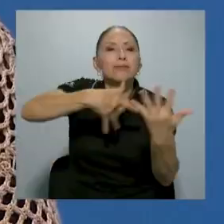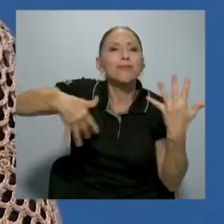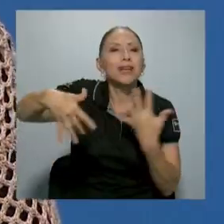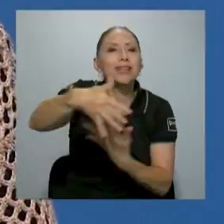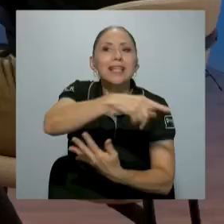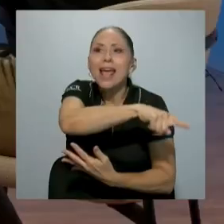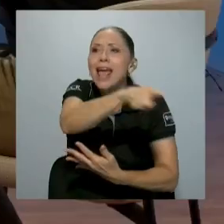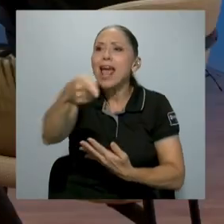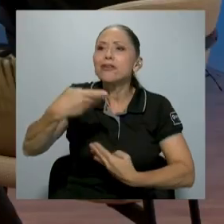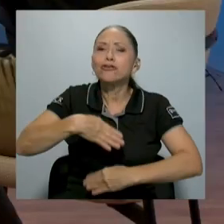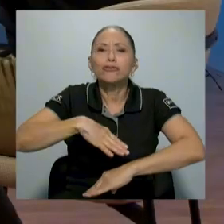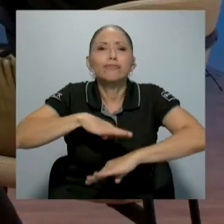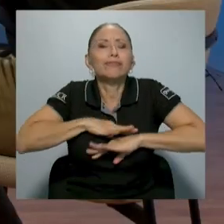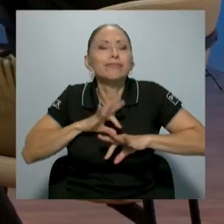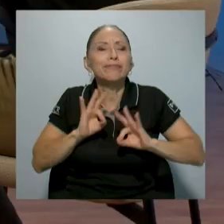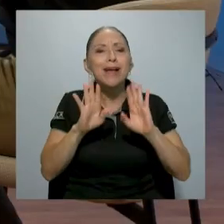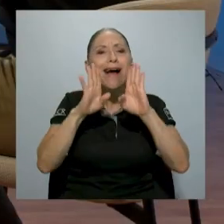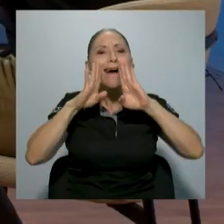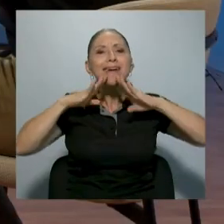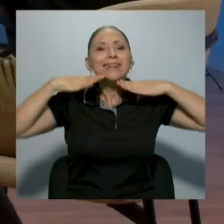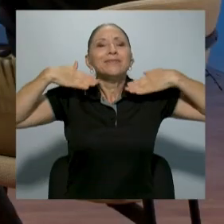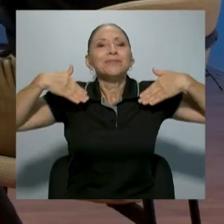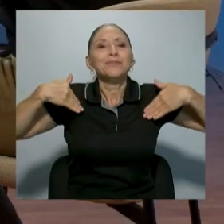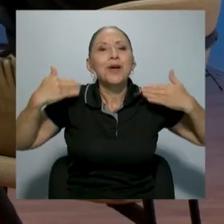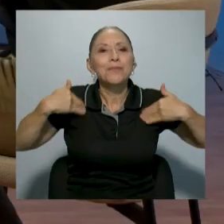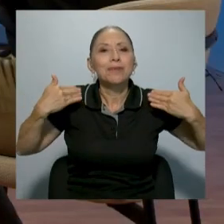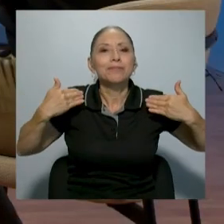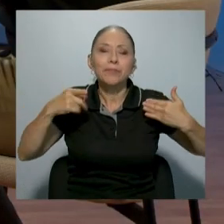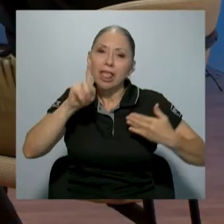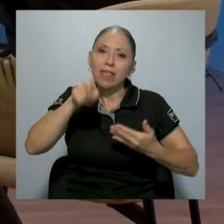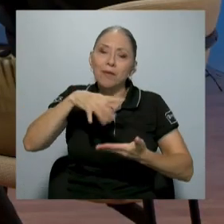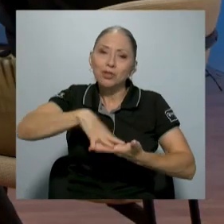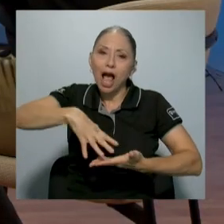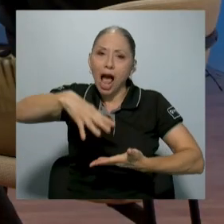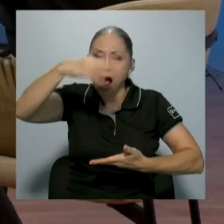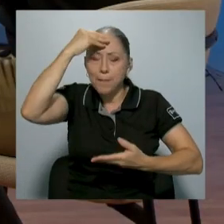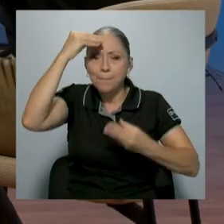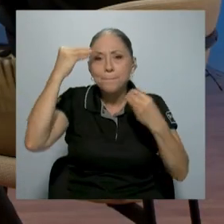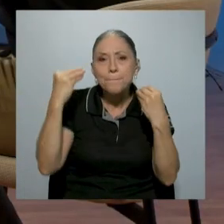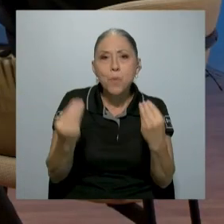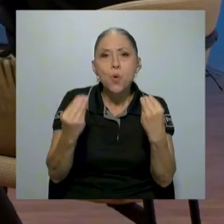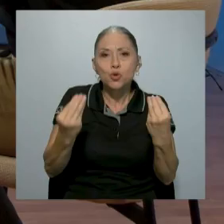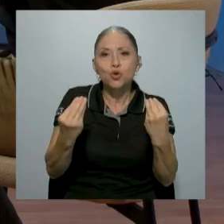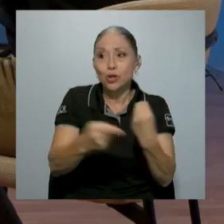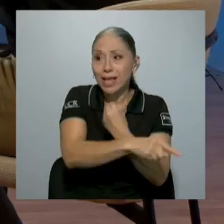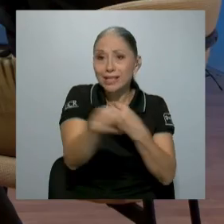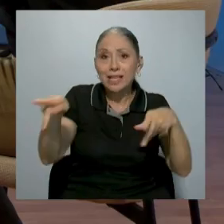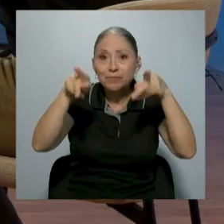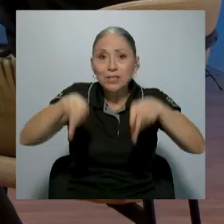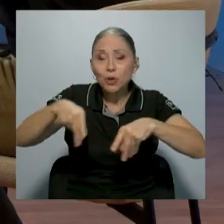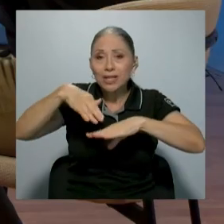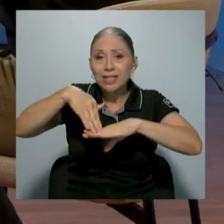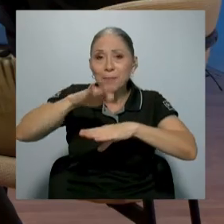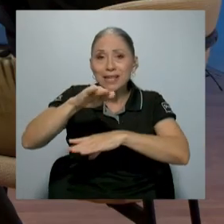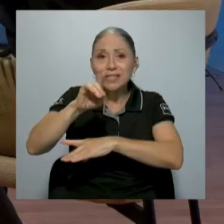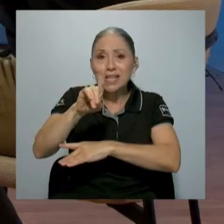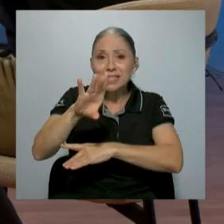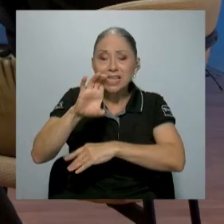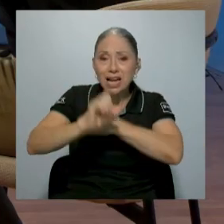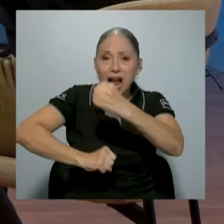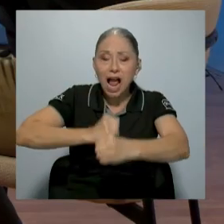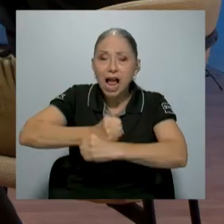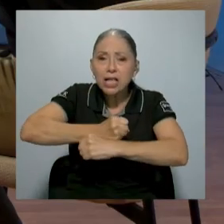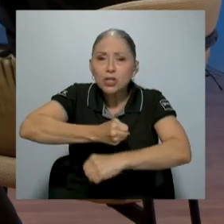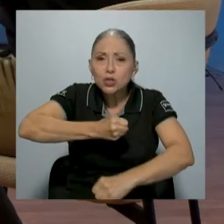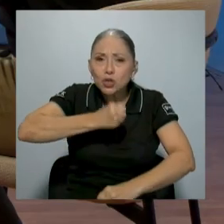genuino. Entonces yo creo que tenemos que aprender muchísimo de los centenarios, ¿verdad? Y tenemos que